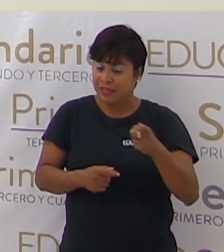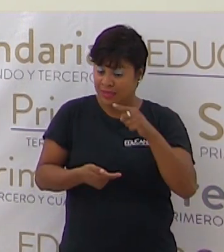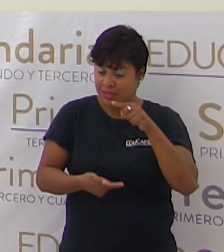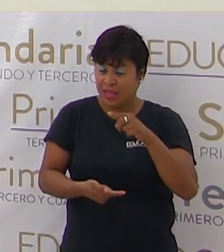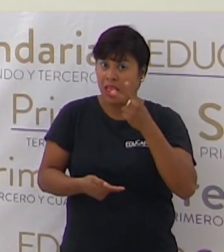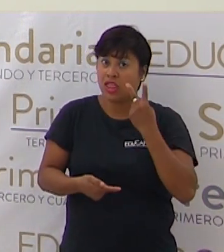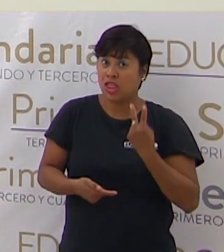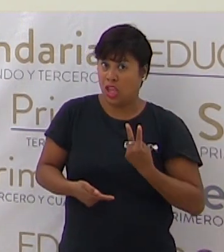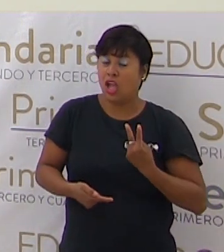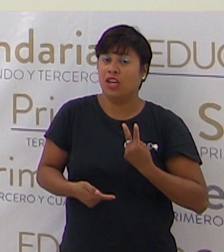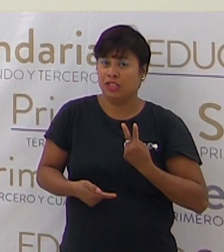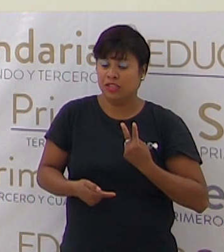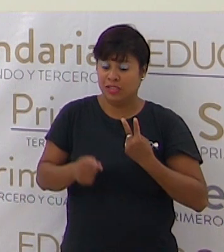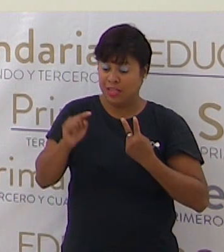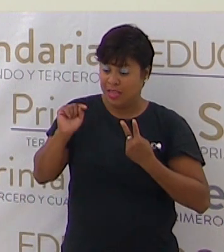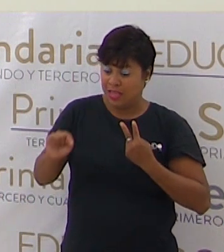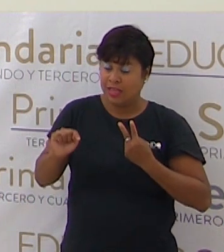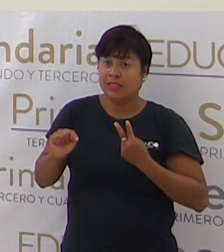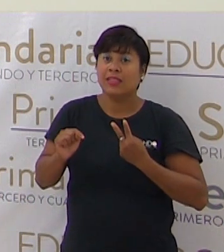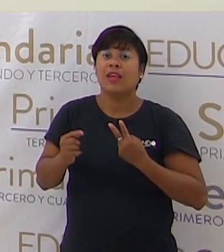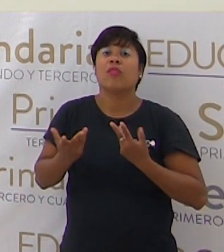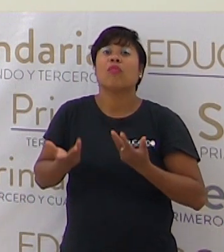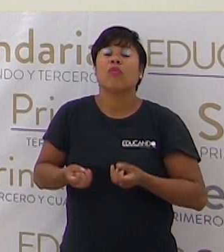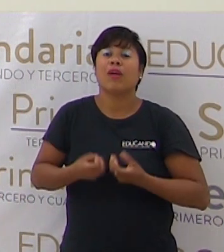2, a este le caben